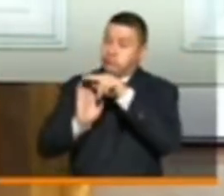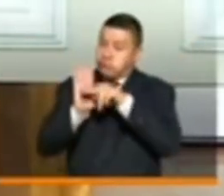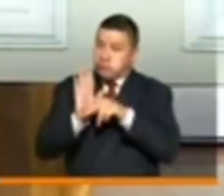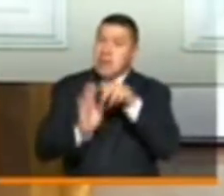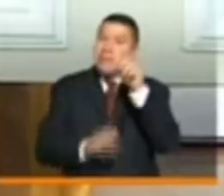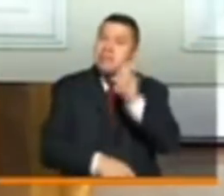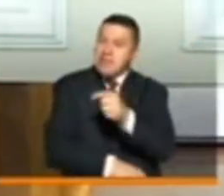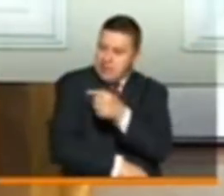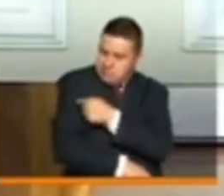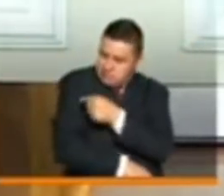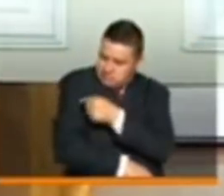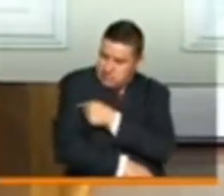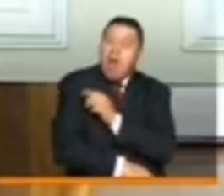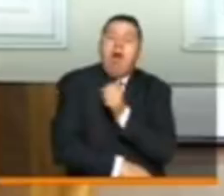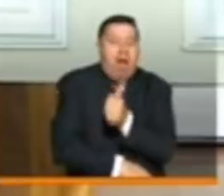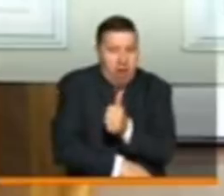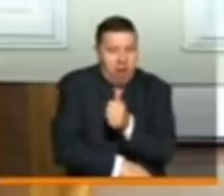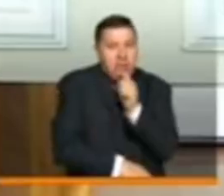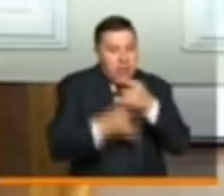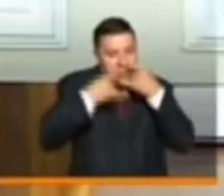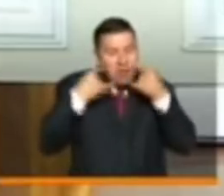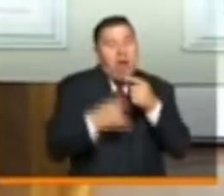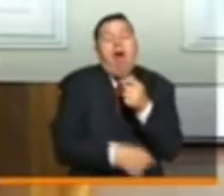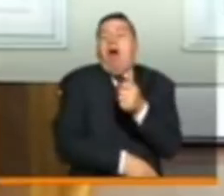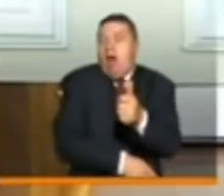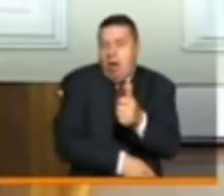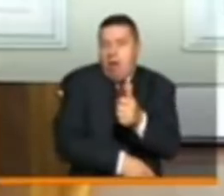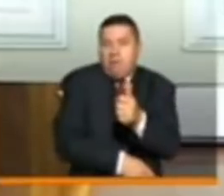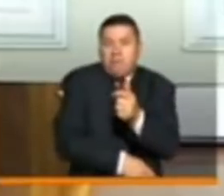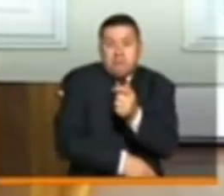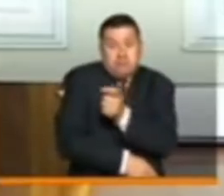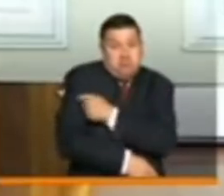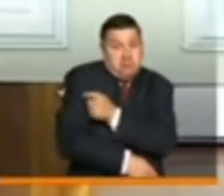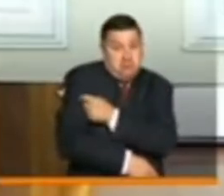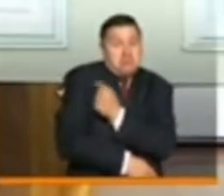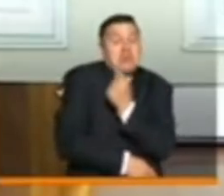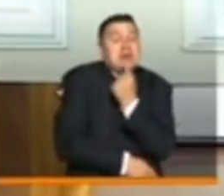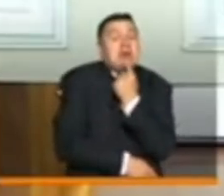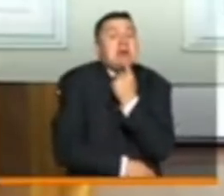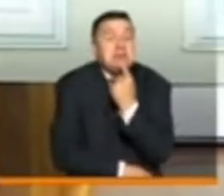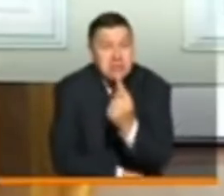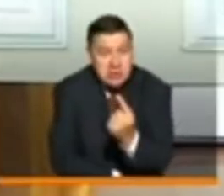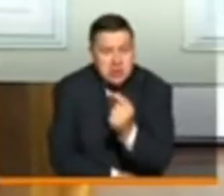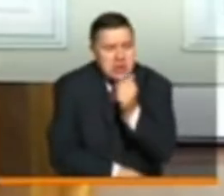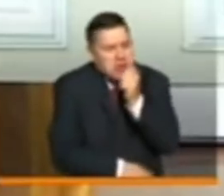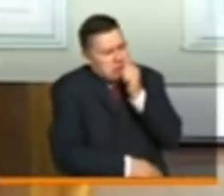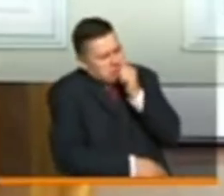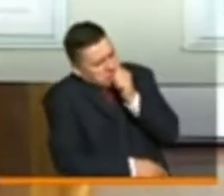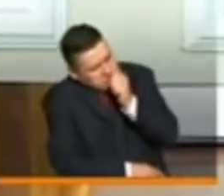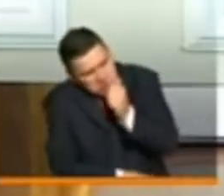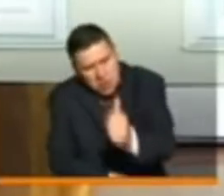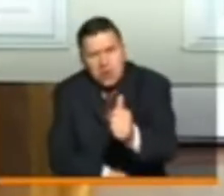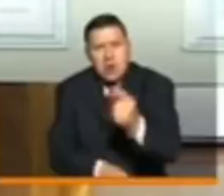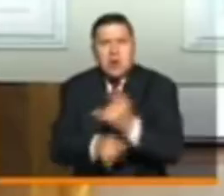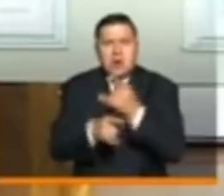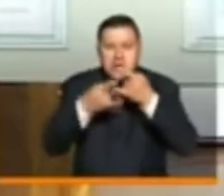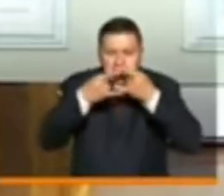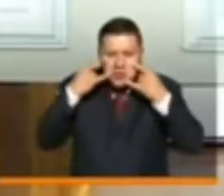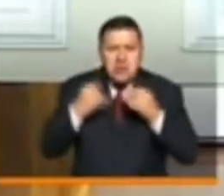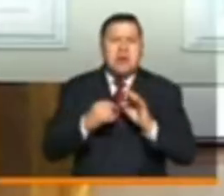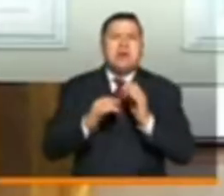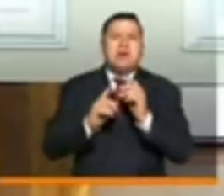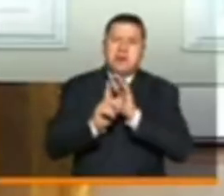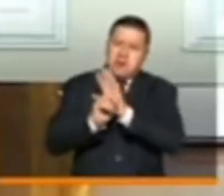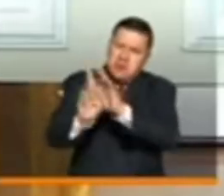farmacológicas y las no farmacológicas las no farmacológicas las hemos dicho todos los días tapabocas